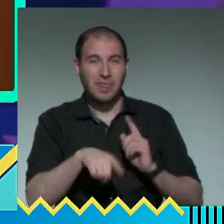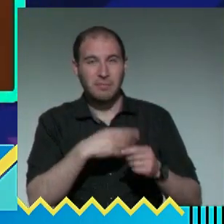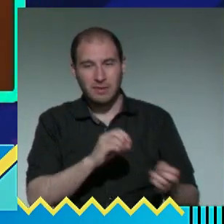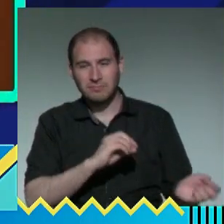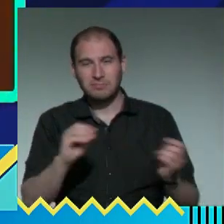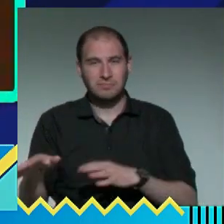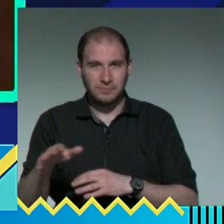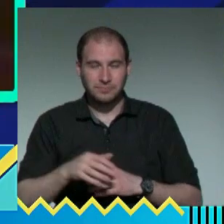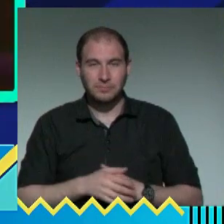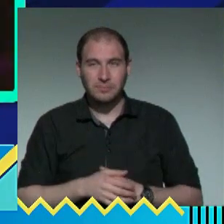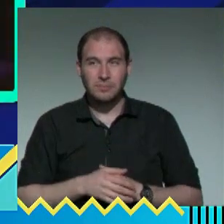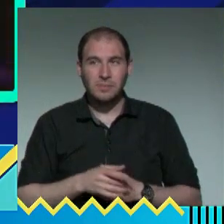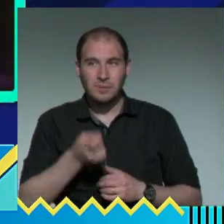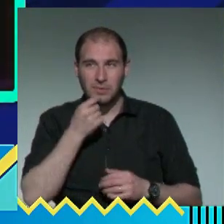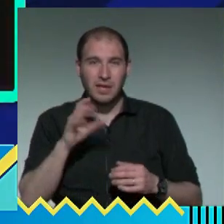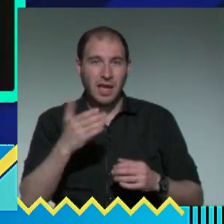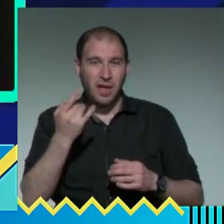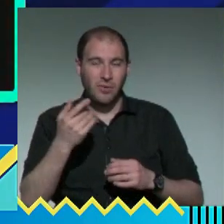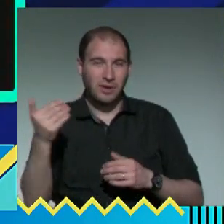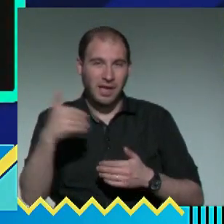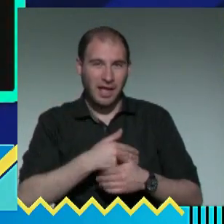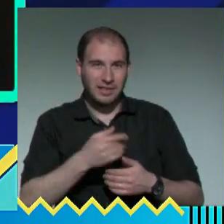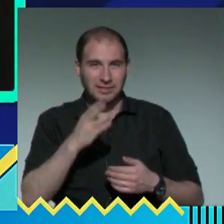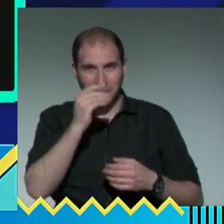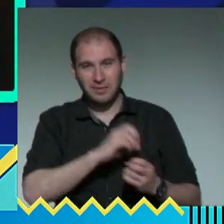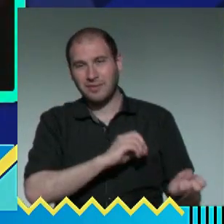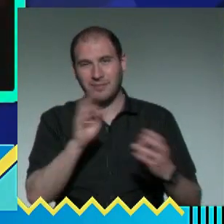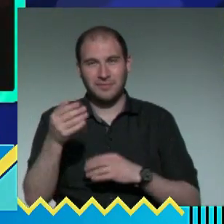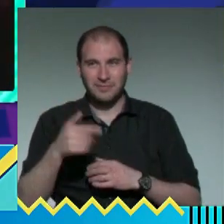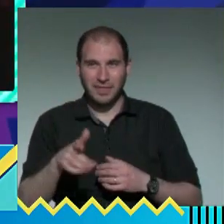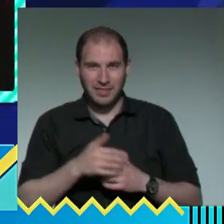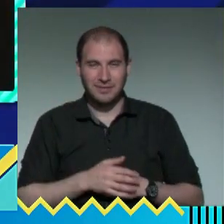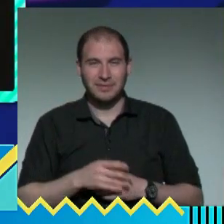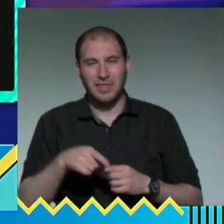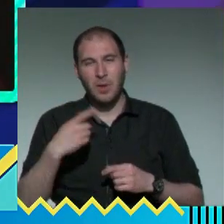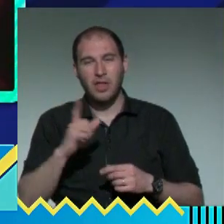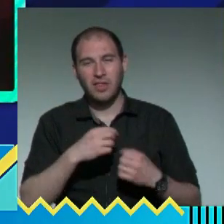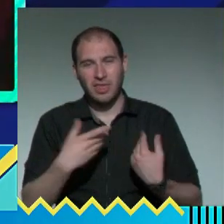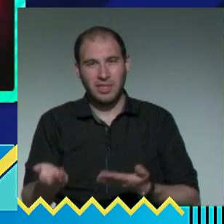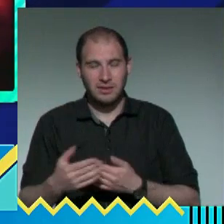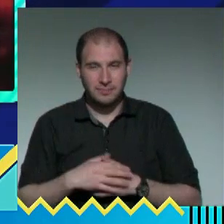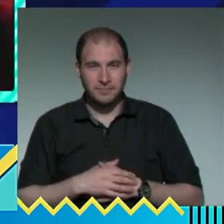las volvían al lugar. Como si alguien se mete acá a señalar los fines de semana va a hacer la VIP y después la devuelve el lunes.